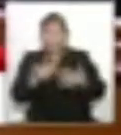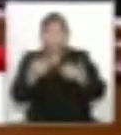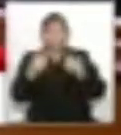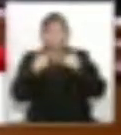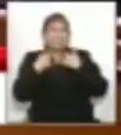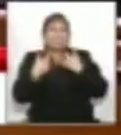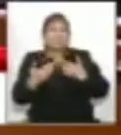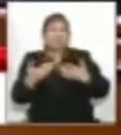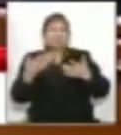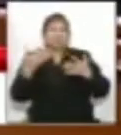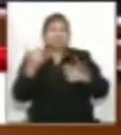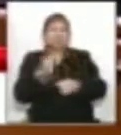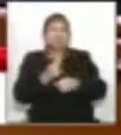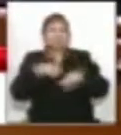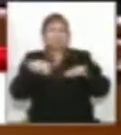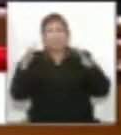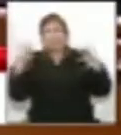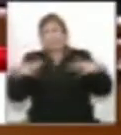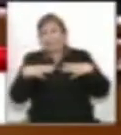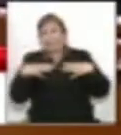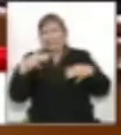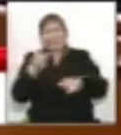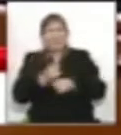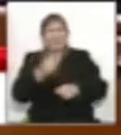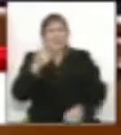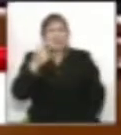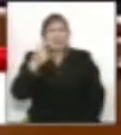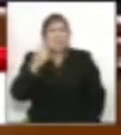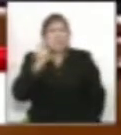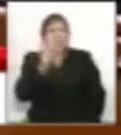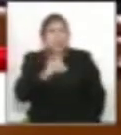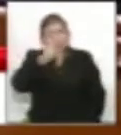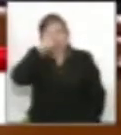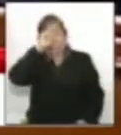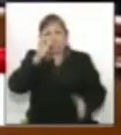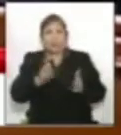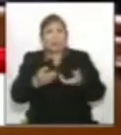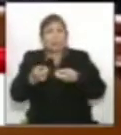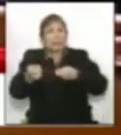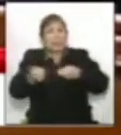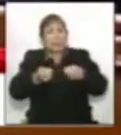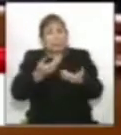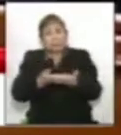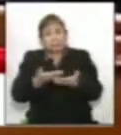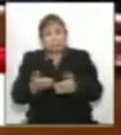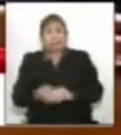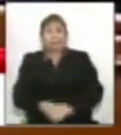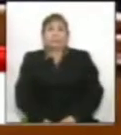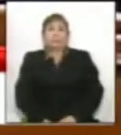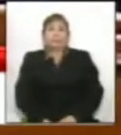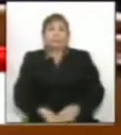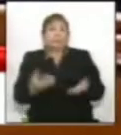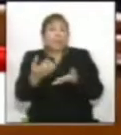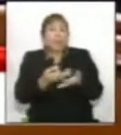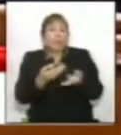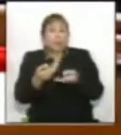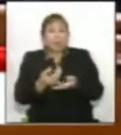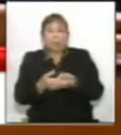trabajo de casi 3 millones de peruanos. Se vienen tomando medidas para la reactivación económica, lo